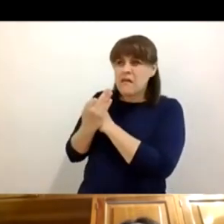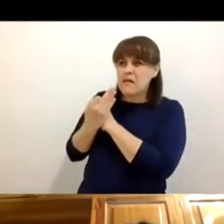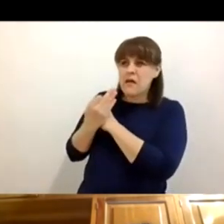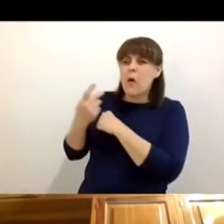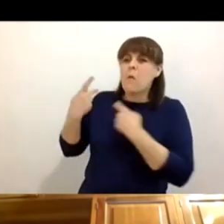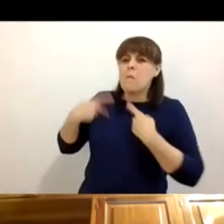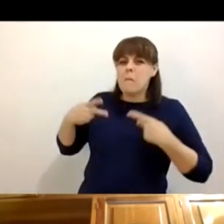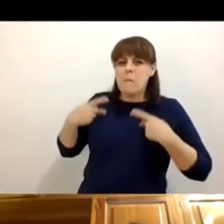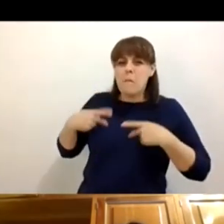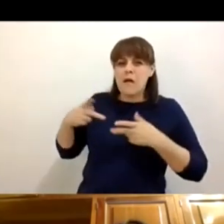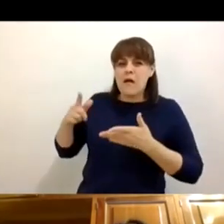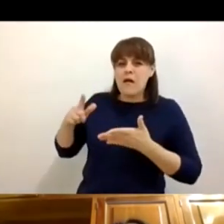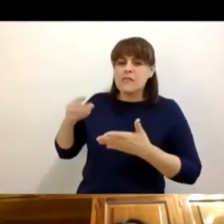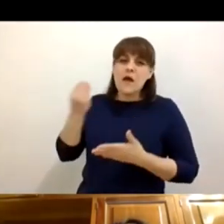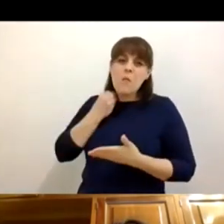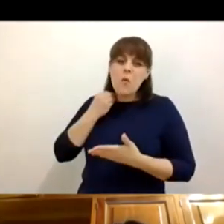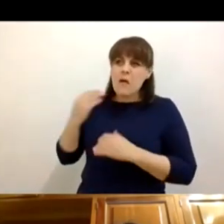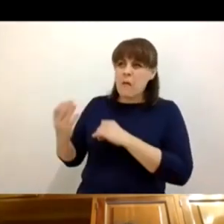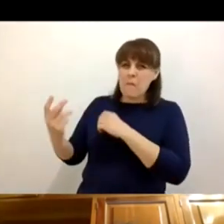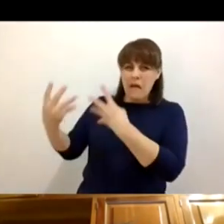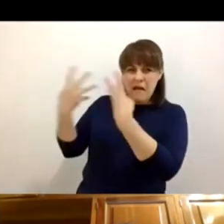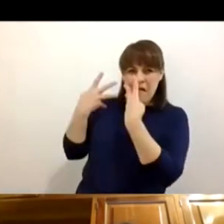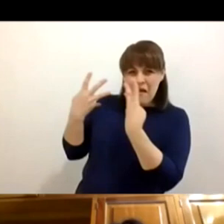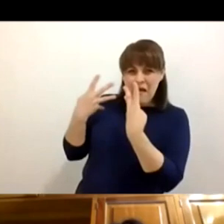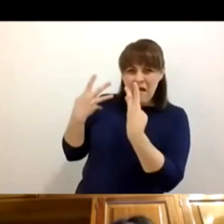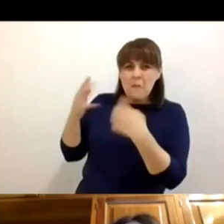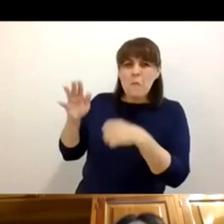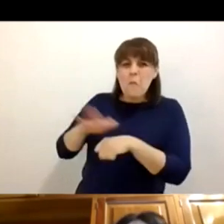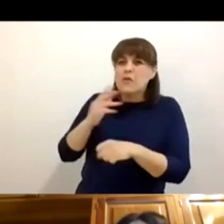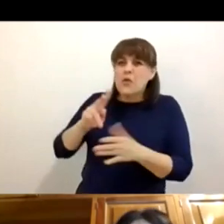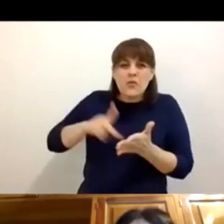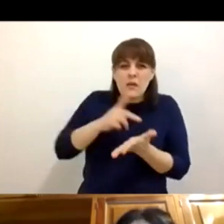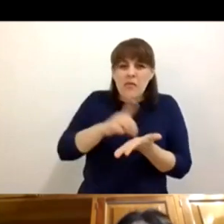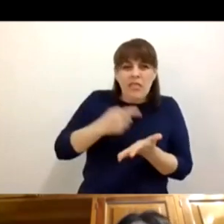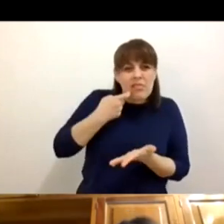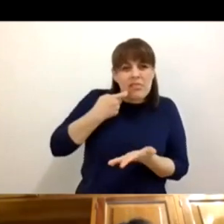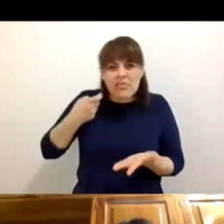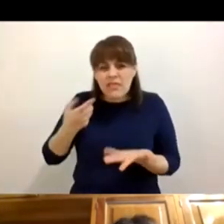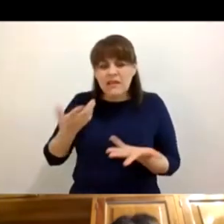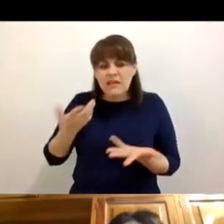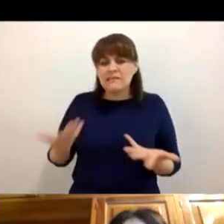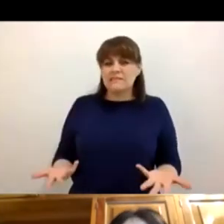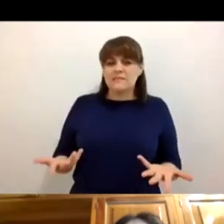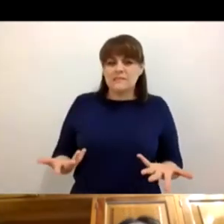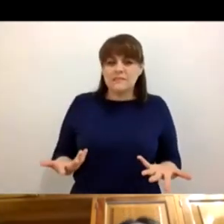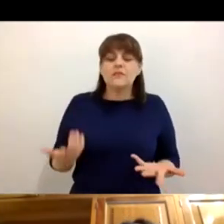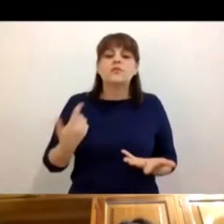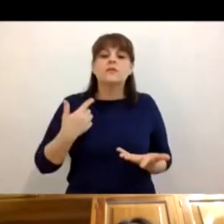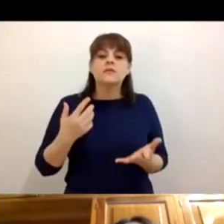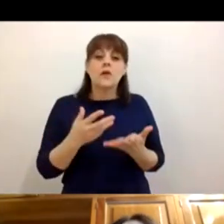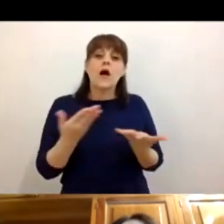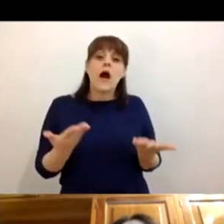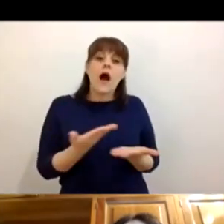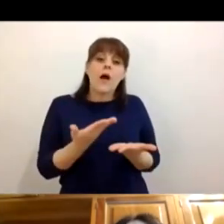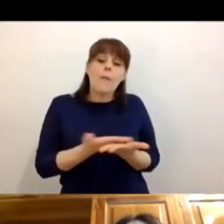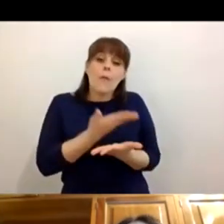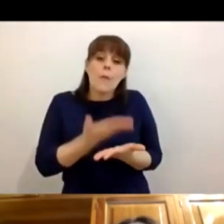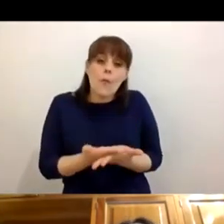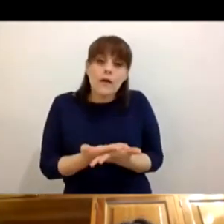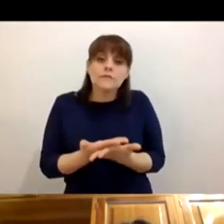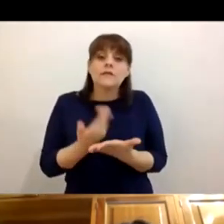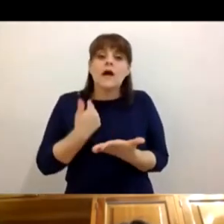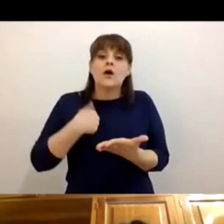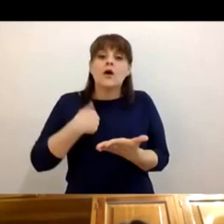justo, creo que también irnos especializando todos los que operamos de alguna forma con el sistema para que esta